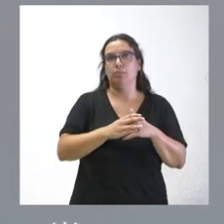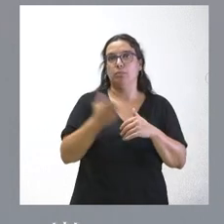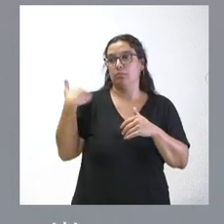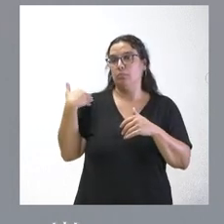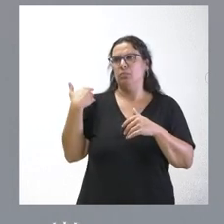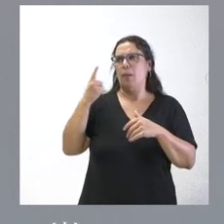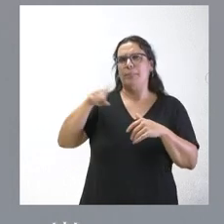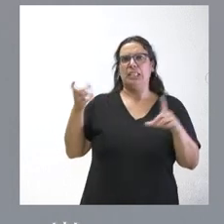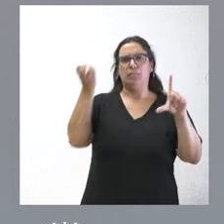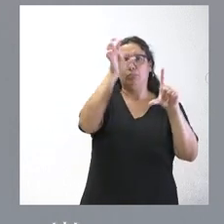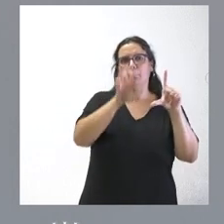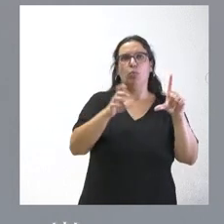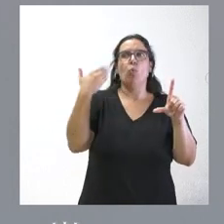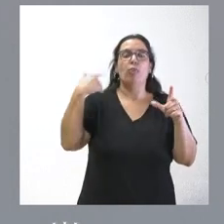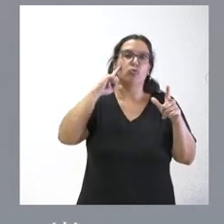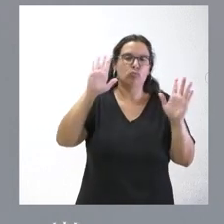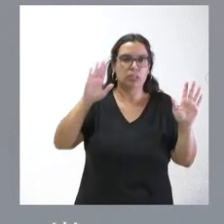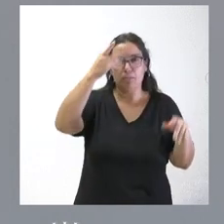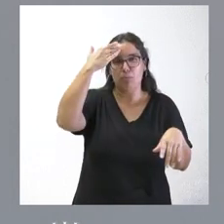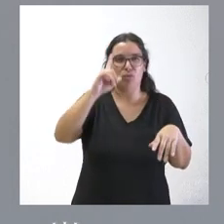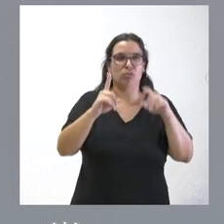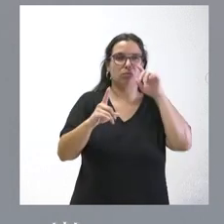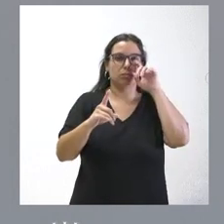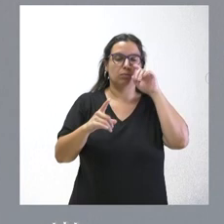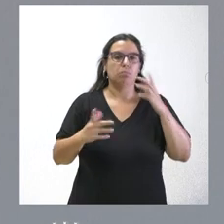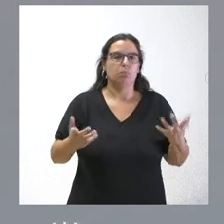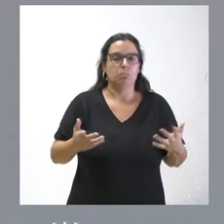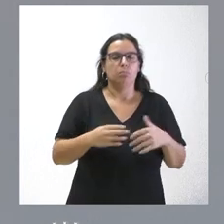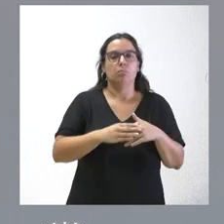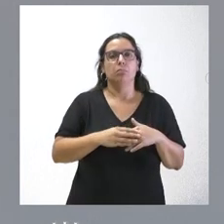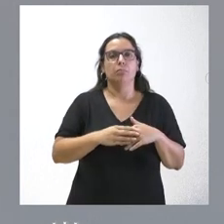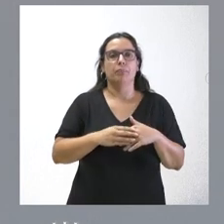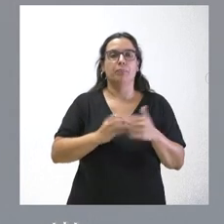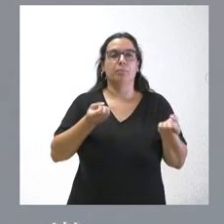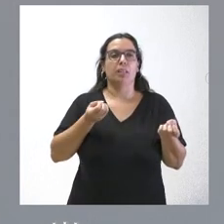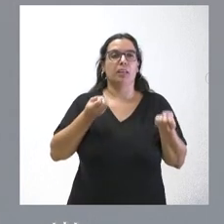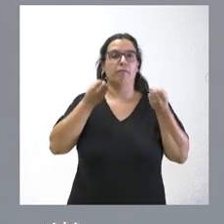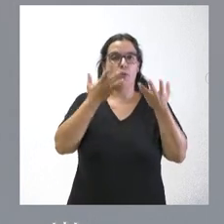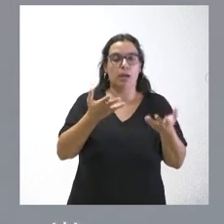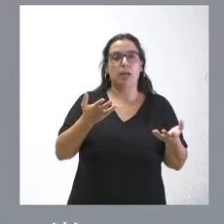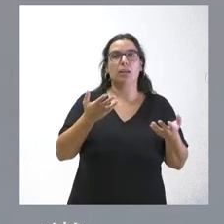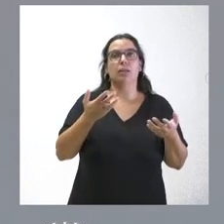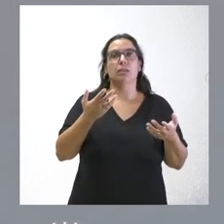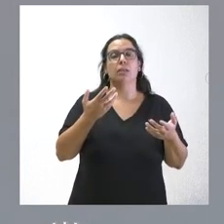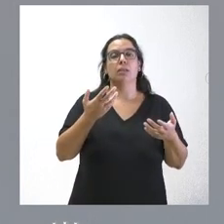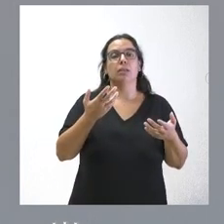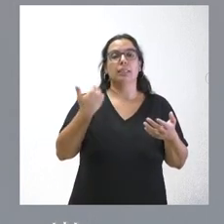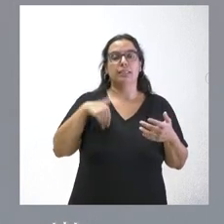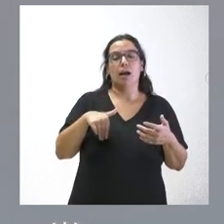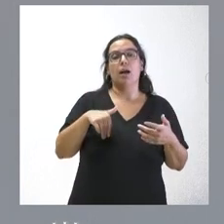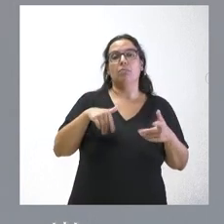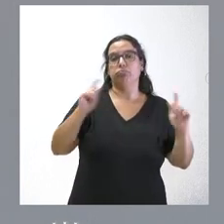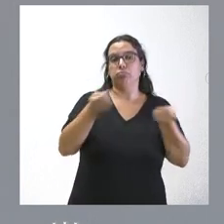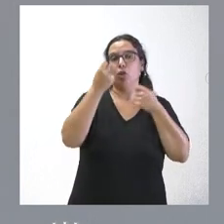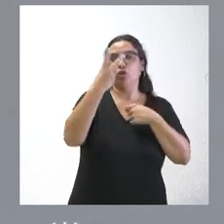fue hace varios meses ya no recuerdo con memoria porque no fueron a la vez ambas se informó de que ambas leyes se van a tramitar